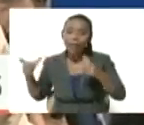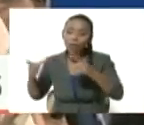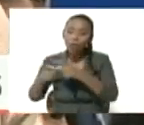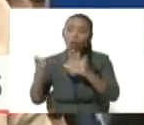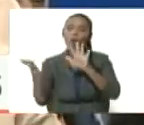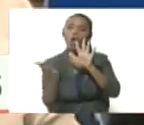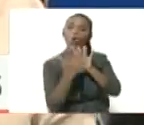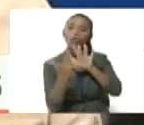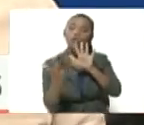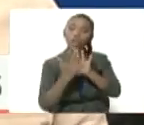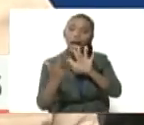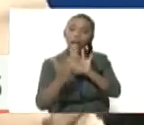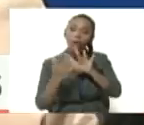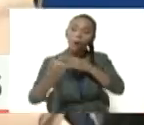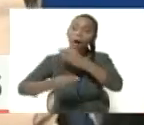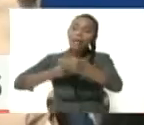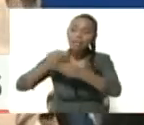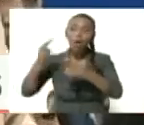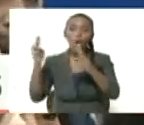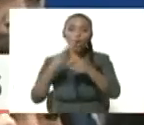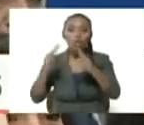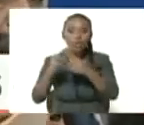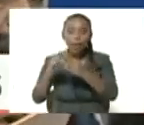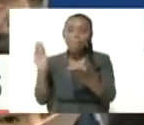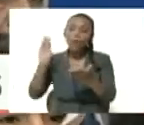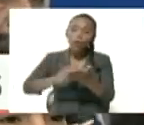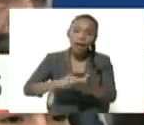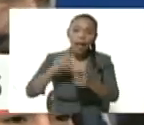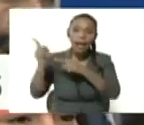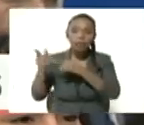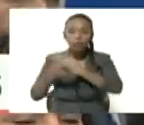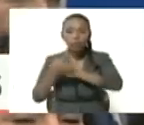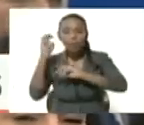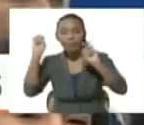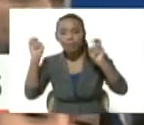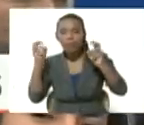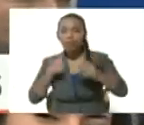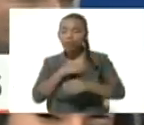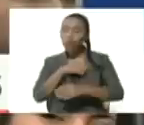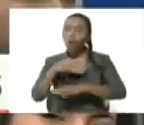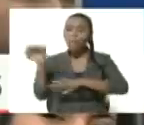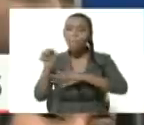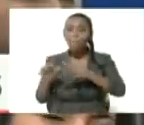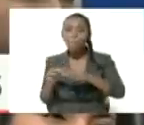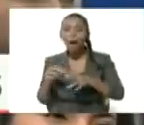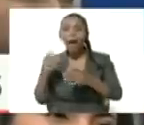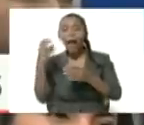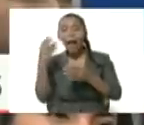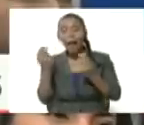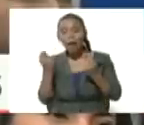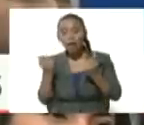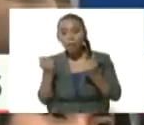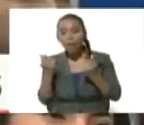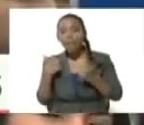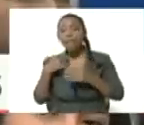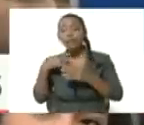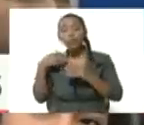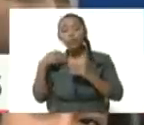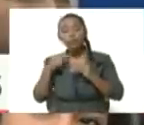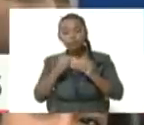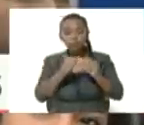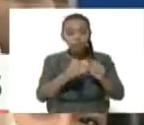interconectarnos para hacerlas conocer y poderlas aplicar donde haya que aplicarlas. Nosotros en materia económica, presidente, siguiendo el lineamiento que usted ha